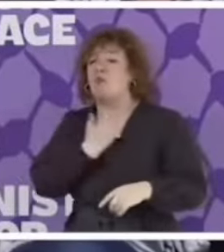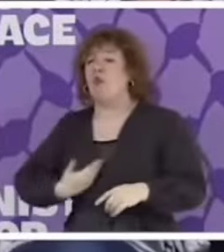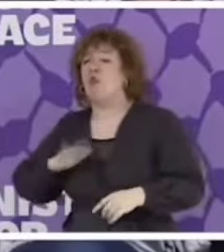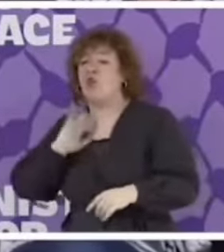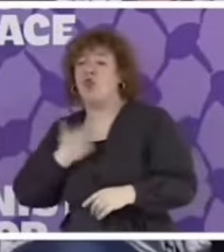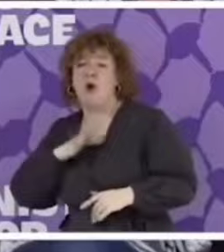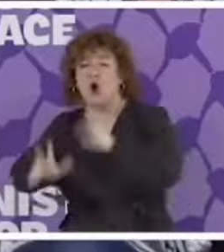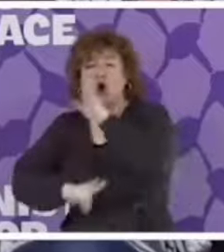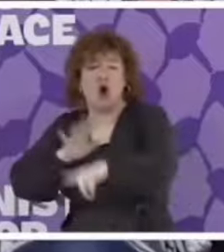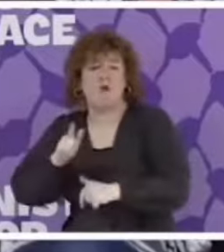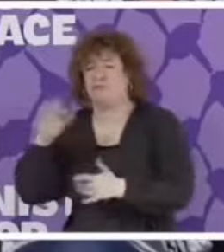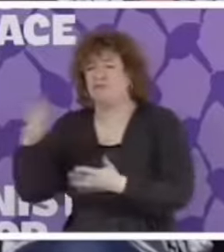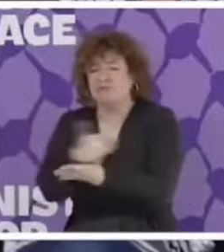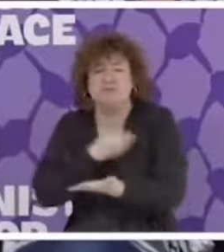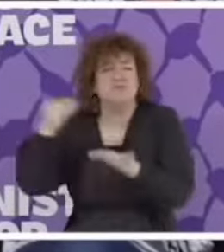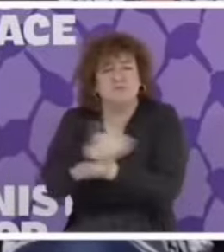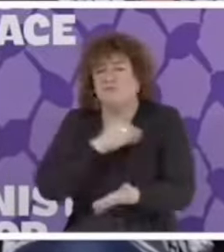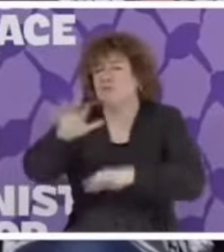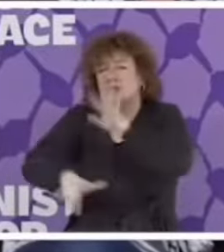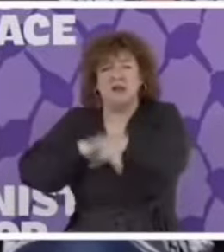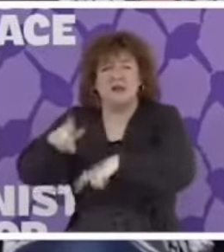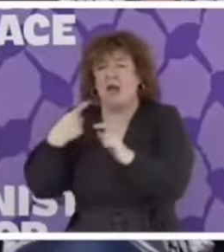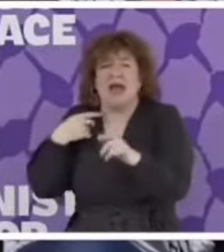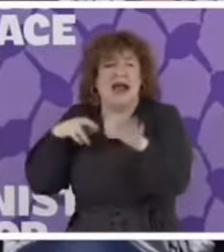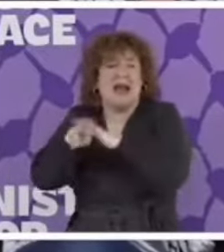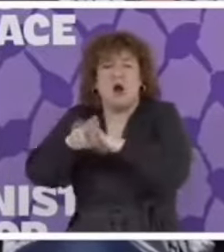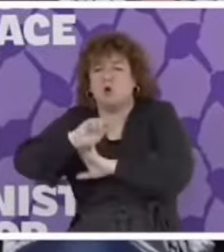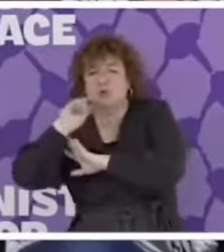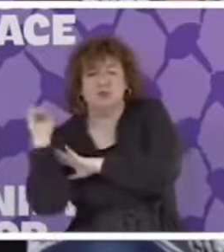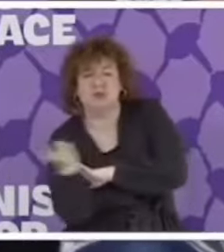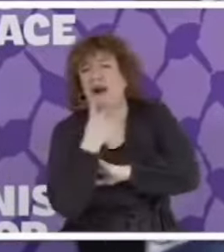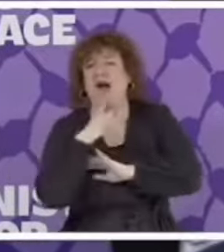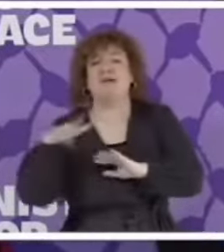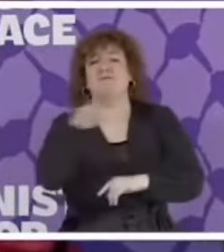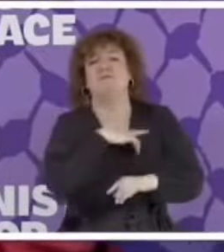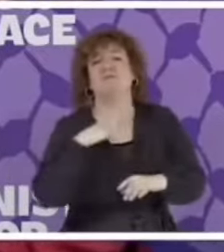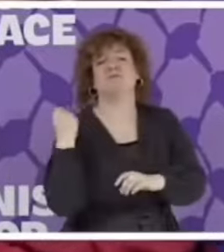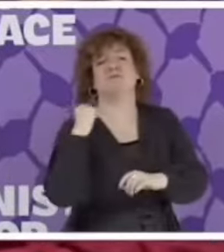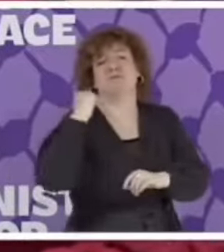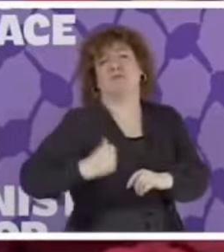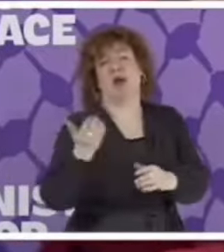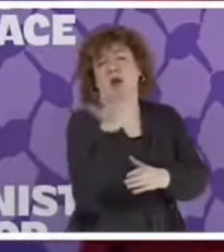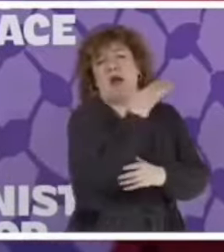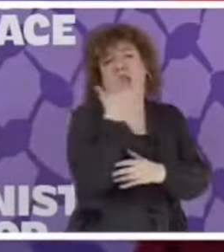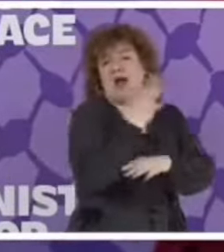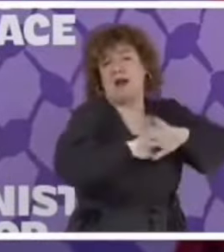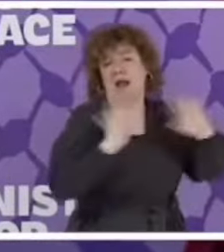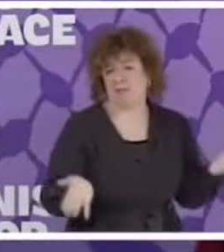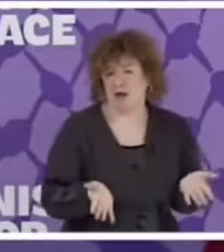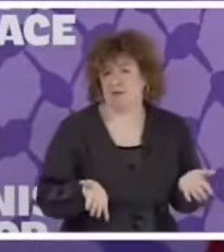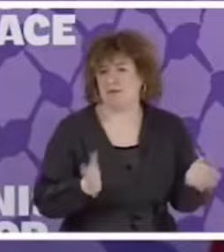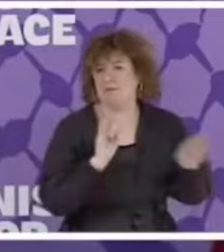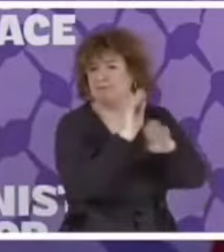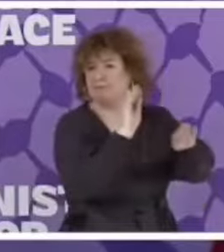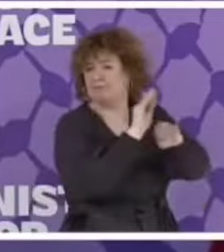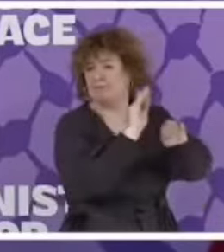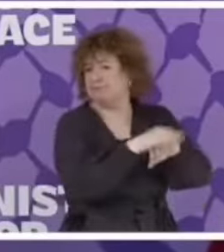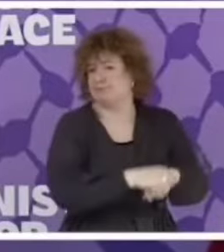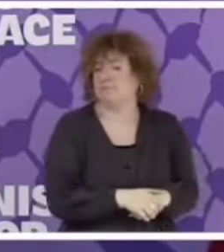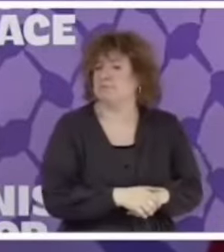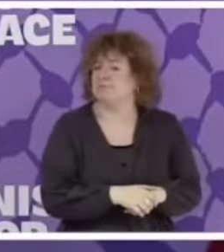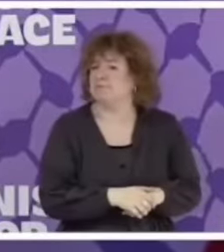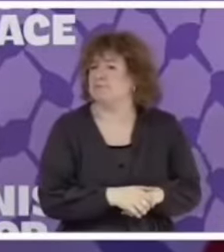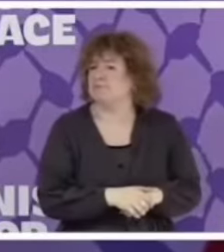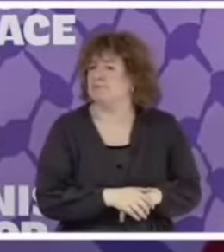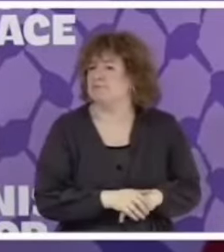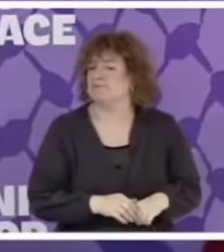de robo, de saqueo de los recursos de la humanidad para que estén en manos solo de unos pocos. Pero también va de las